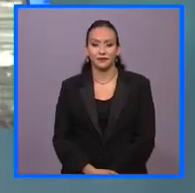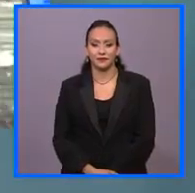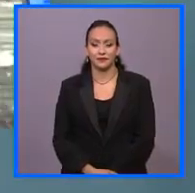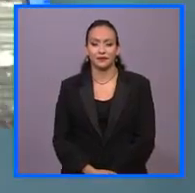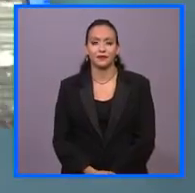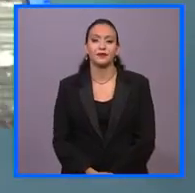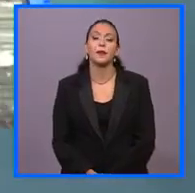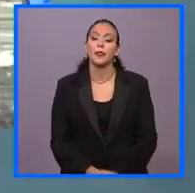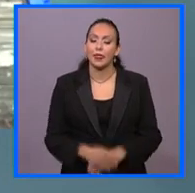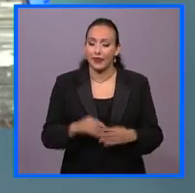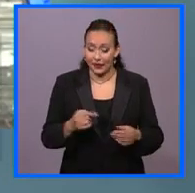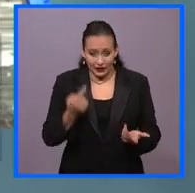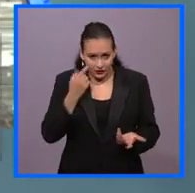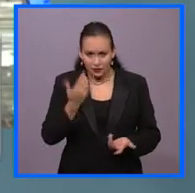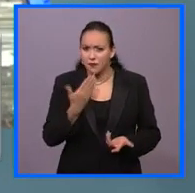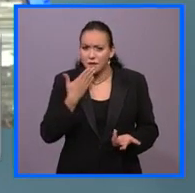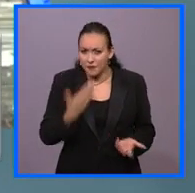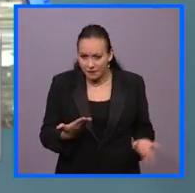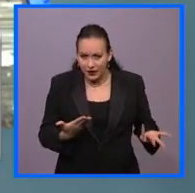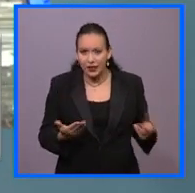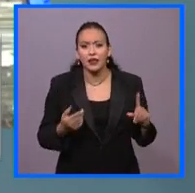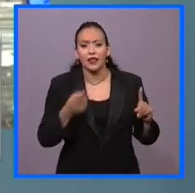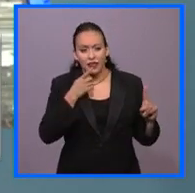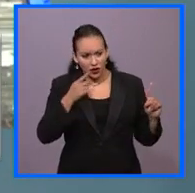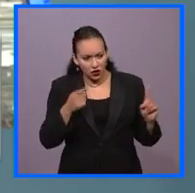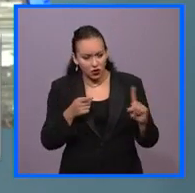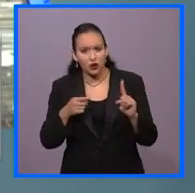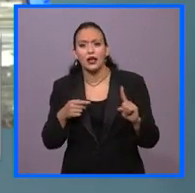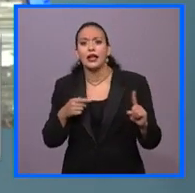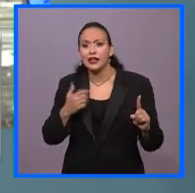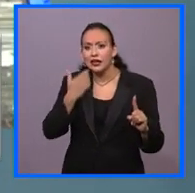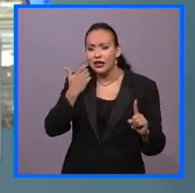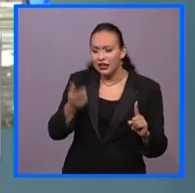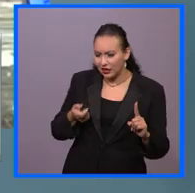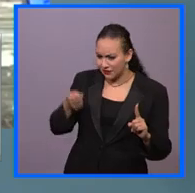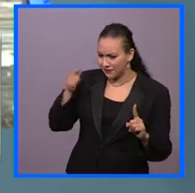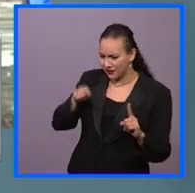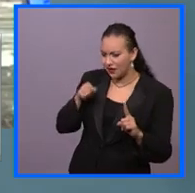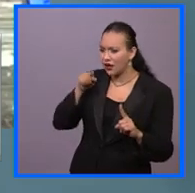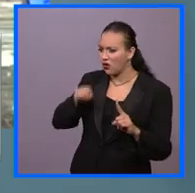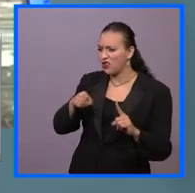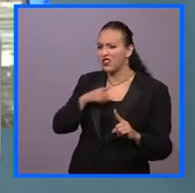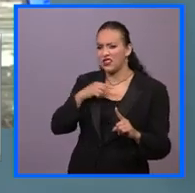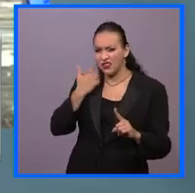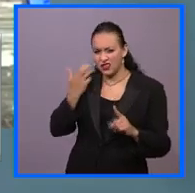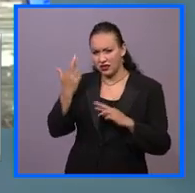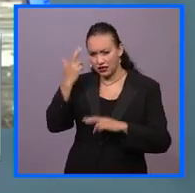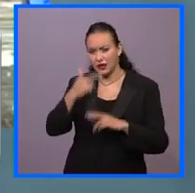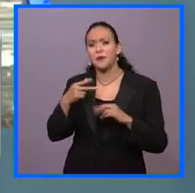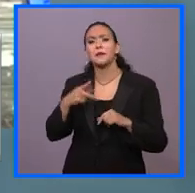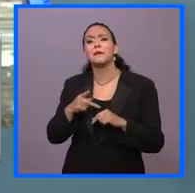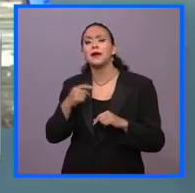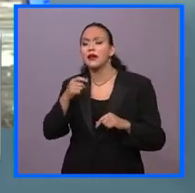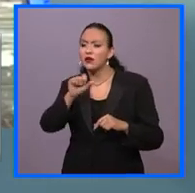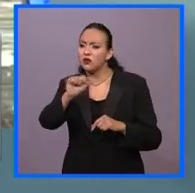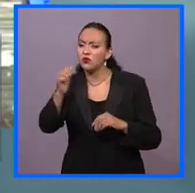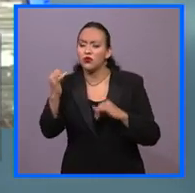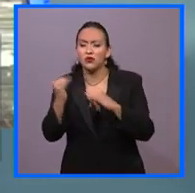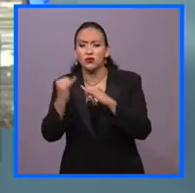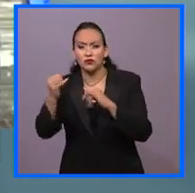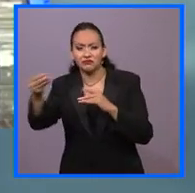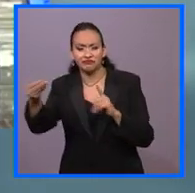Porque fue correcto que se declarara inoperante su agravio al tratarse de la transcripción de un voto particular formulado por una consejería del instituto